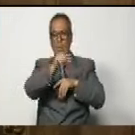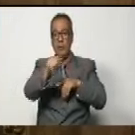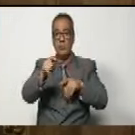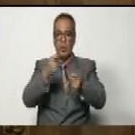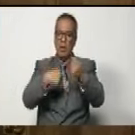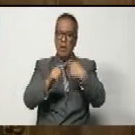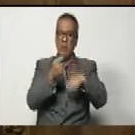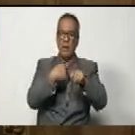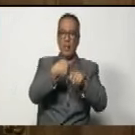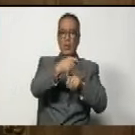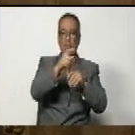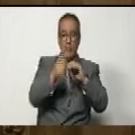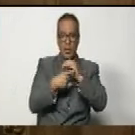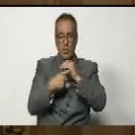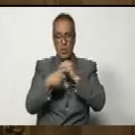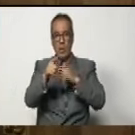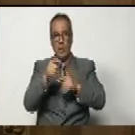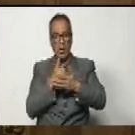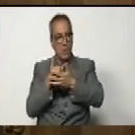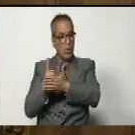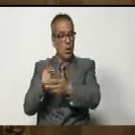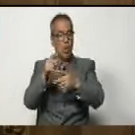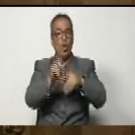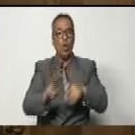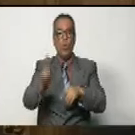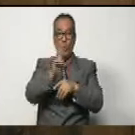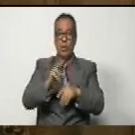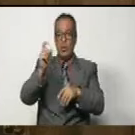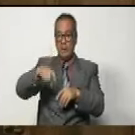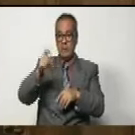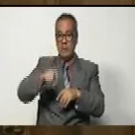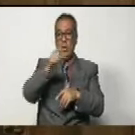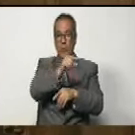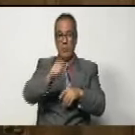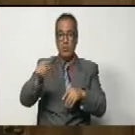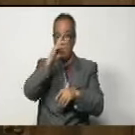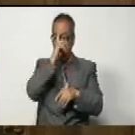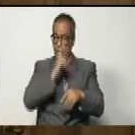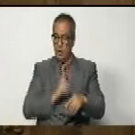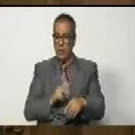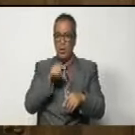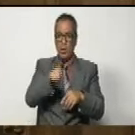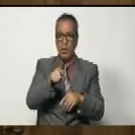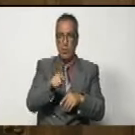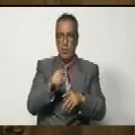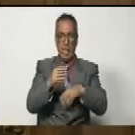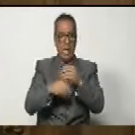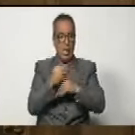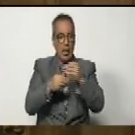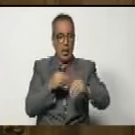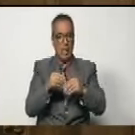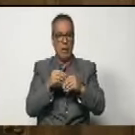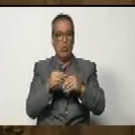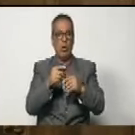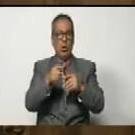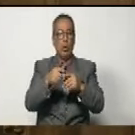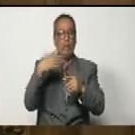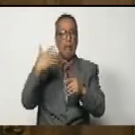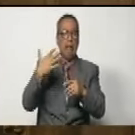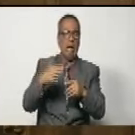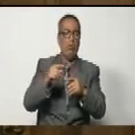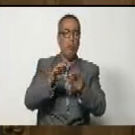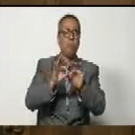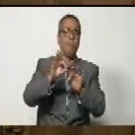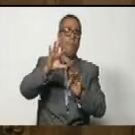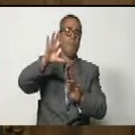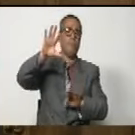herramientas y dispositivos técnicos, bienes y servicios útiles o necesarios para las personas con discapacidad que incurran especulación o cobro